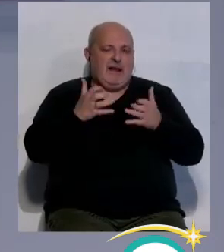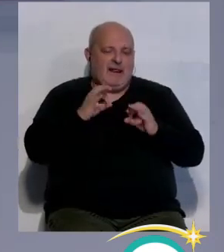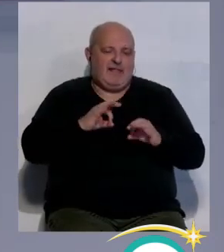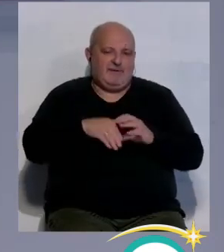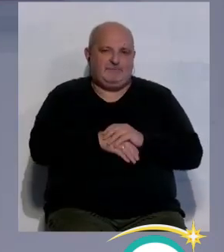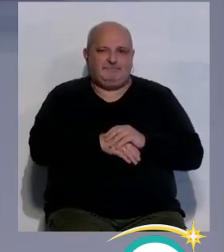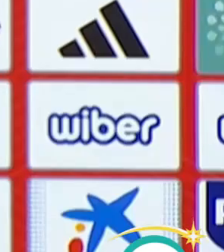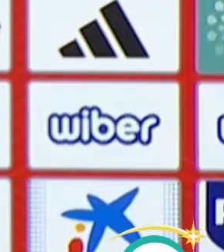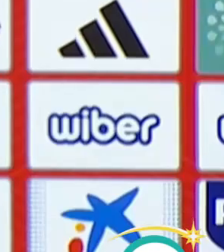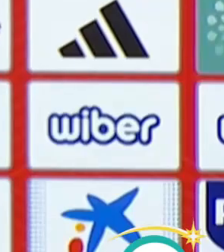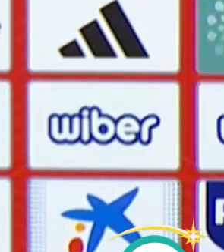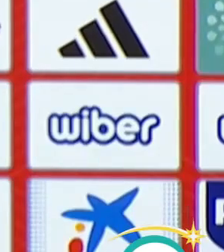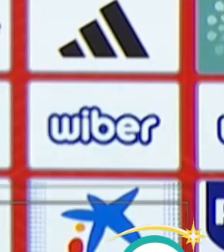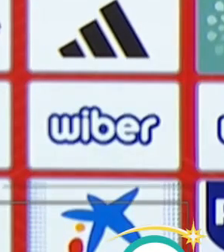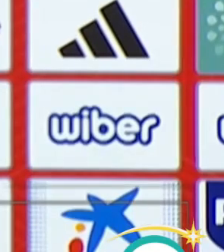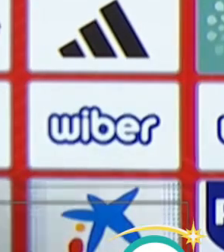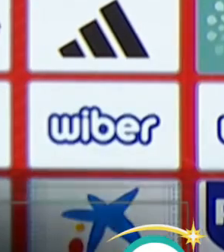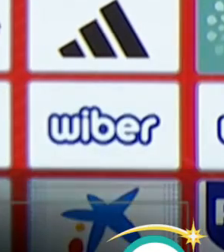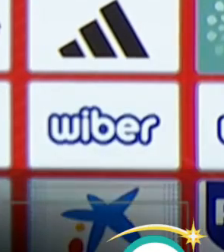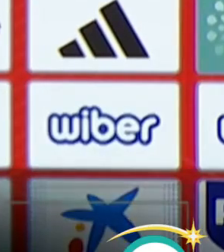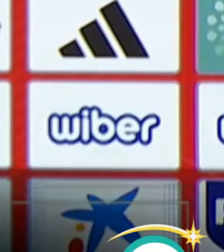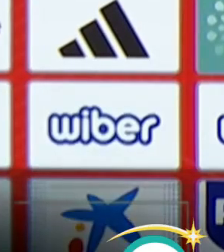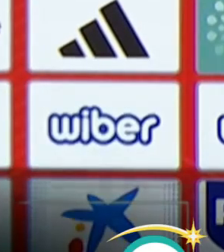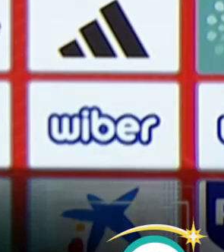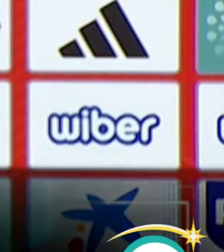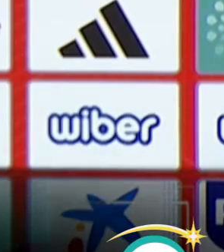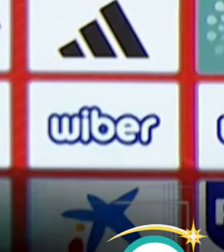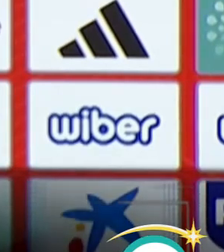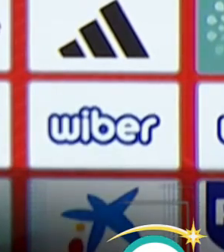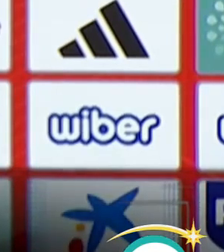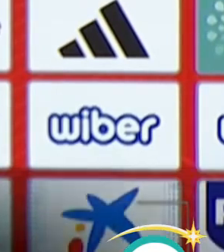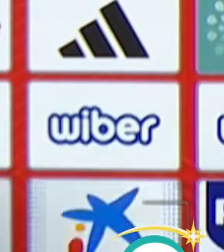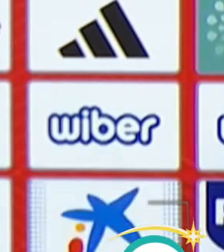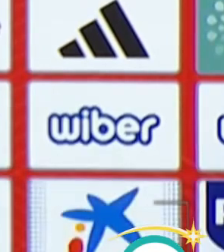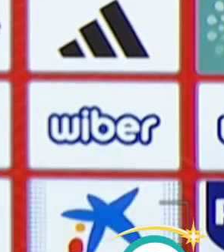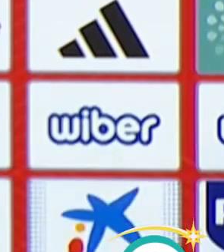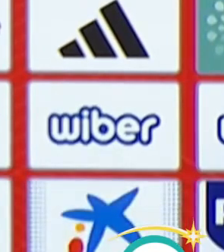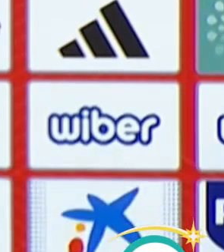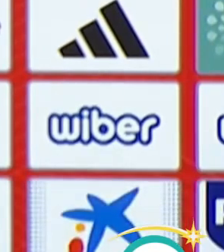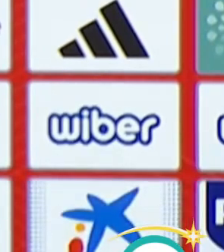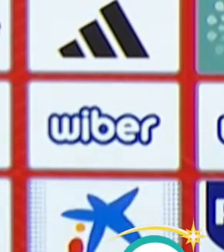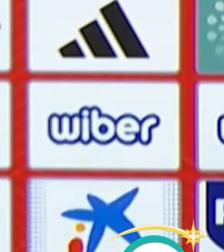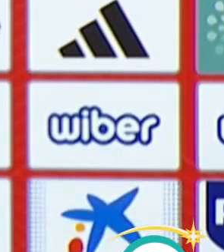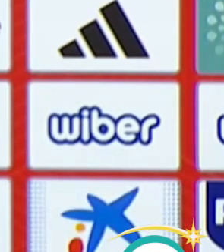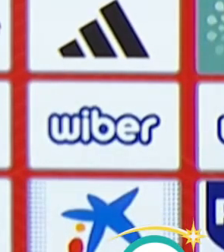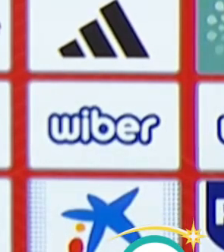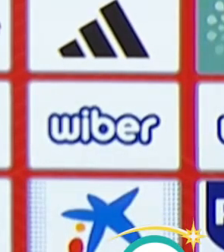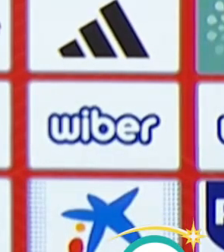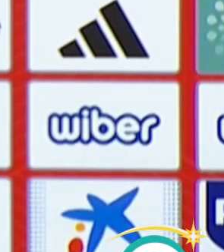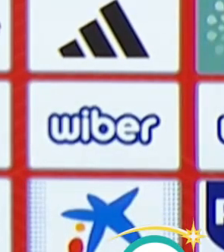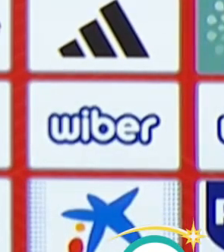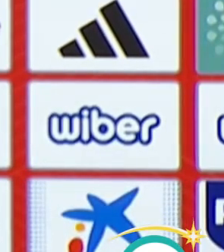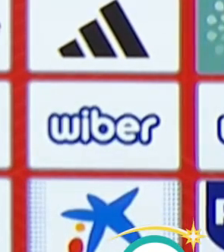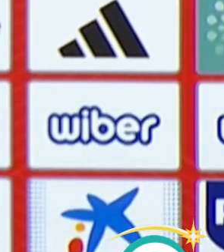ganar. Yo creo que tenemos mimbres suficientes para pagarle la vuelta a esto. Es verdad que es mucho tiempo en lo que no conseguimos ganar. Es